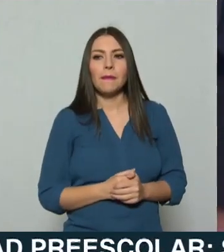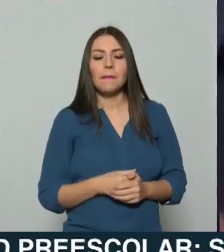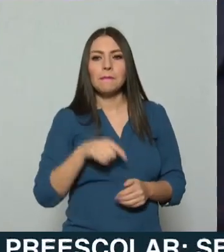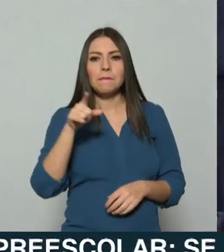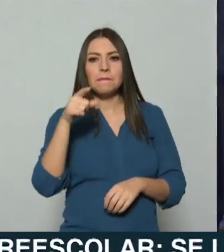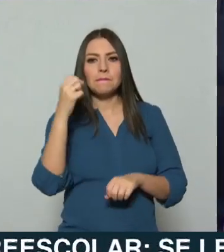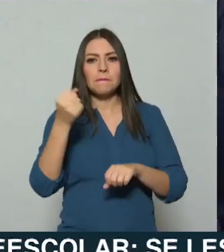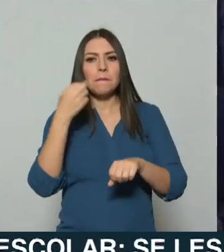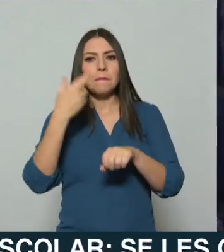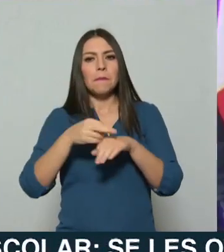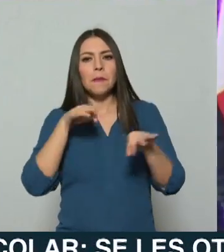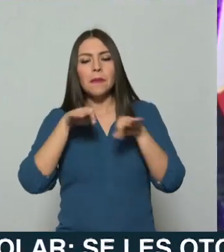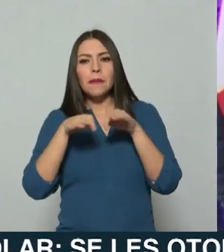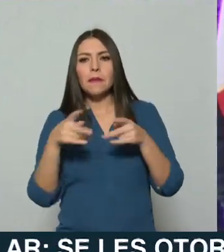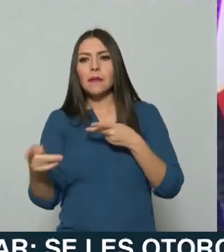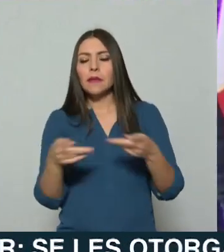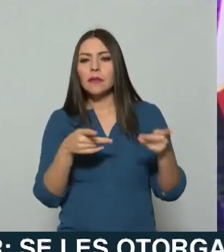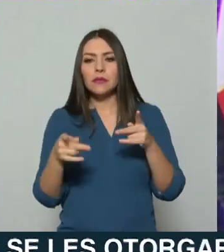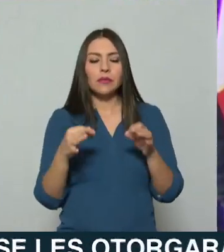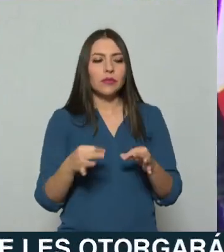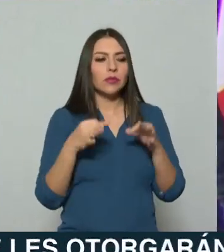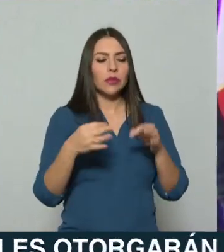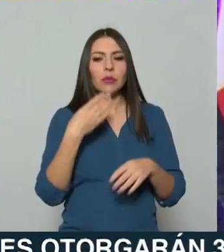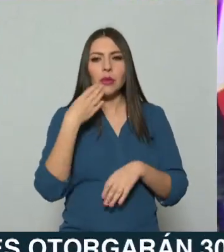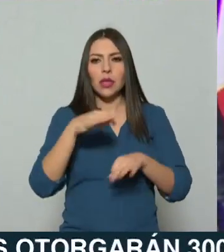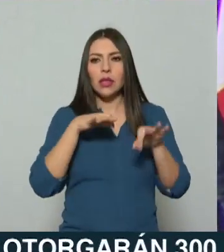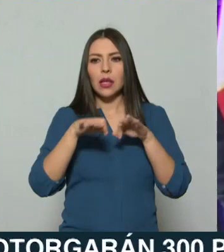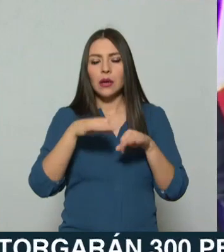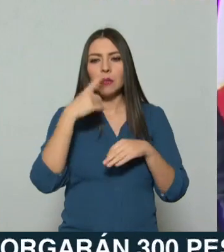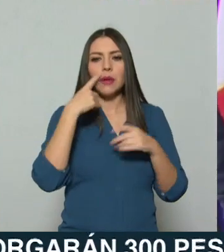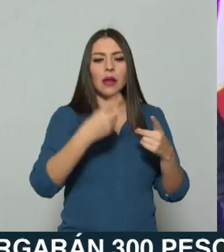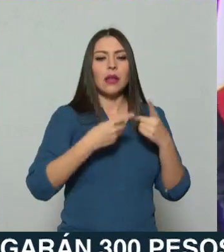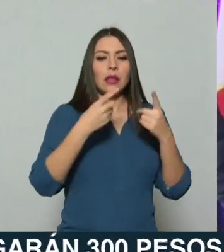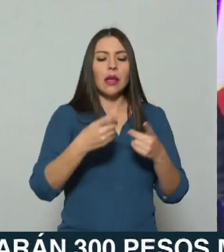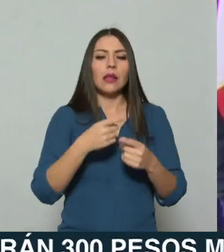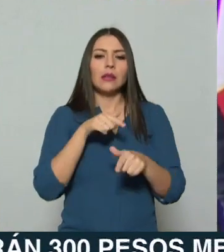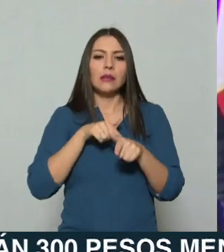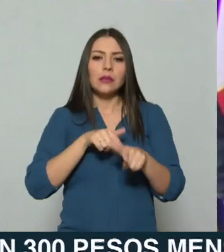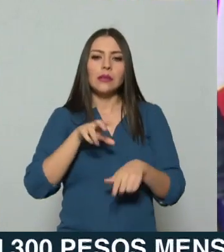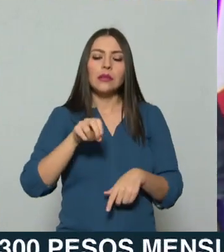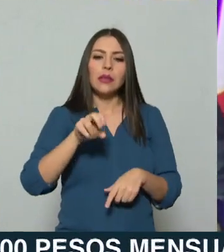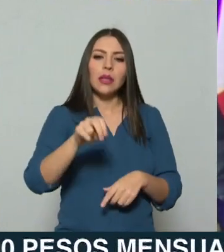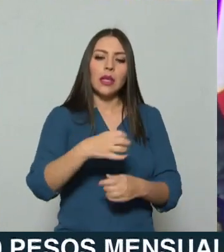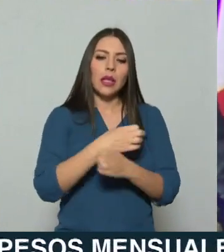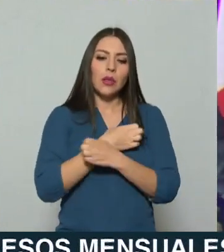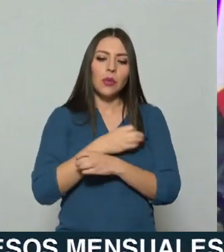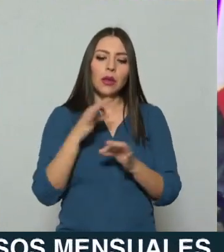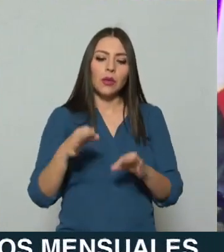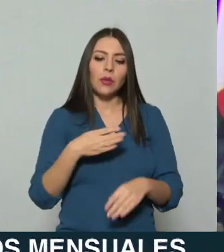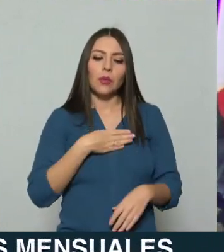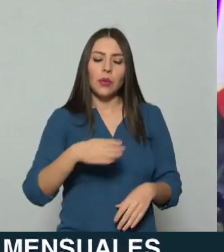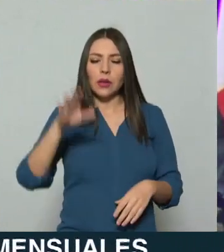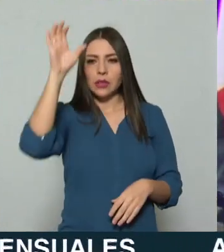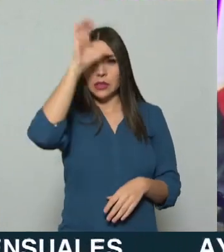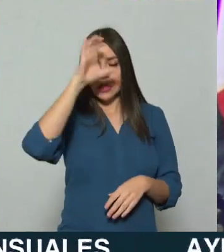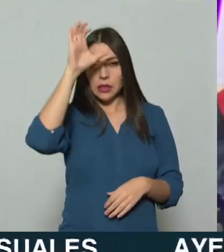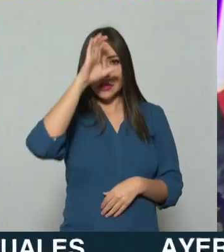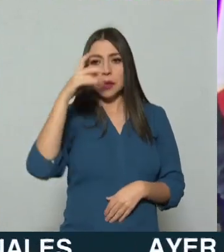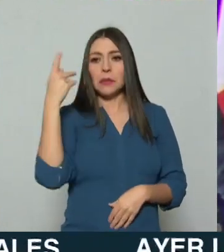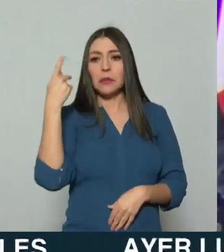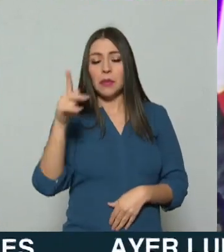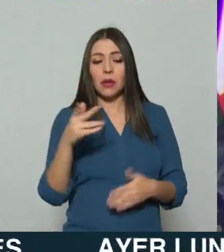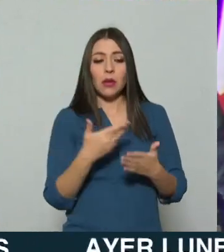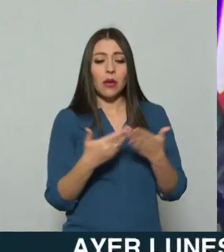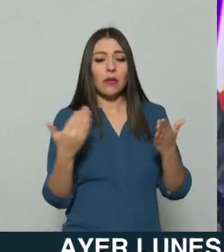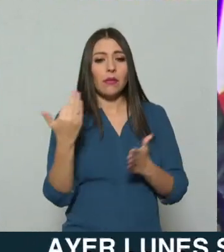generar condiciones dignas en la labor que desarrollan, para tener educación continua, de calidad y científica. Sin embargo, aún